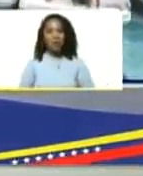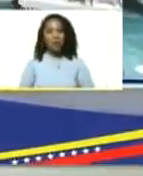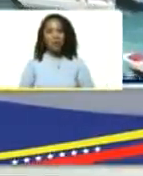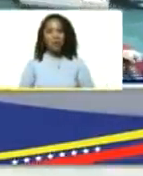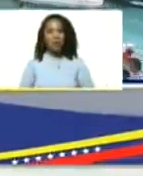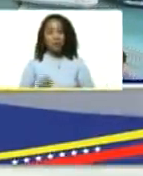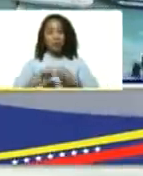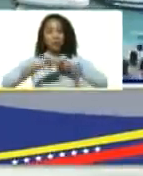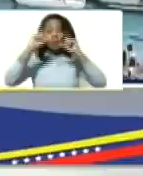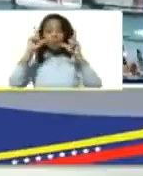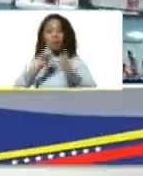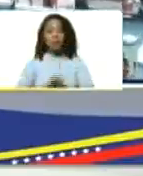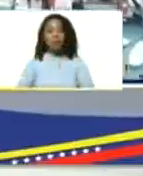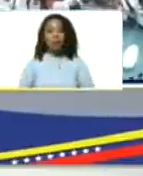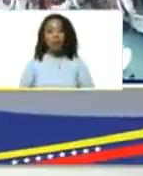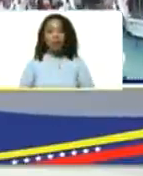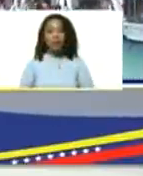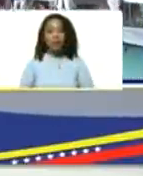impresionante